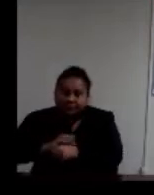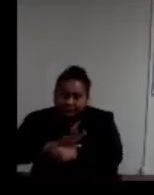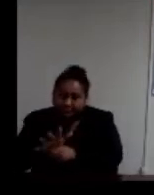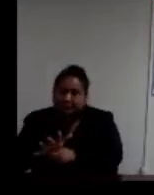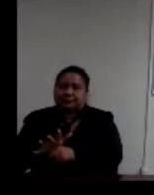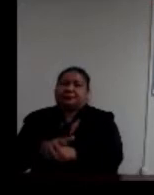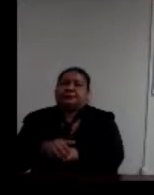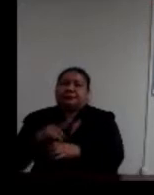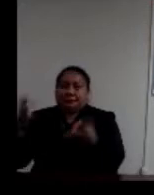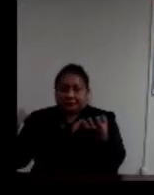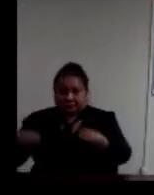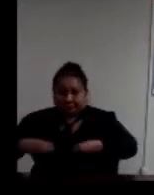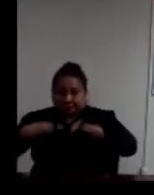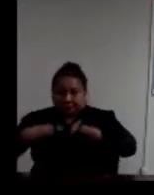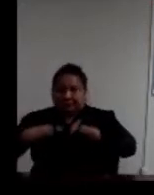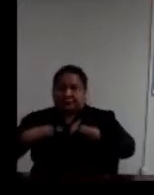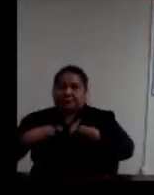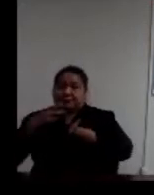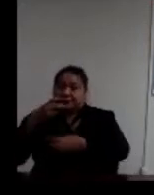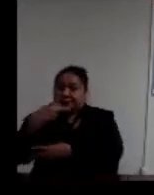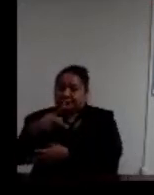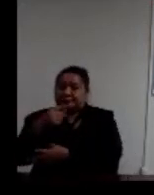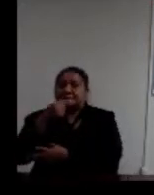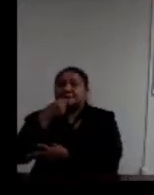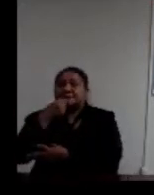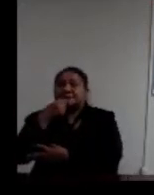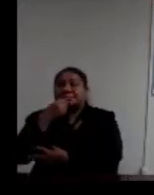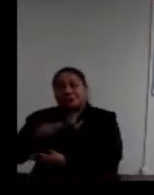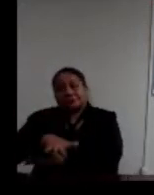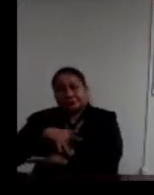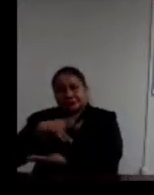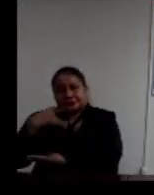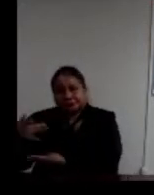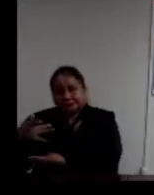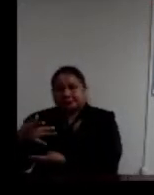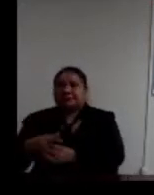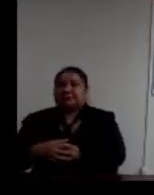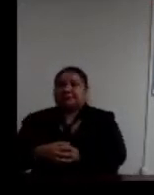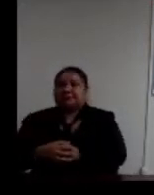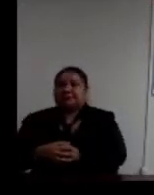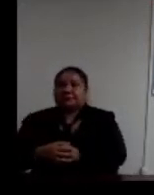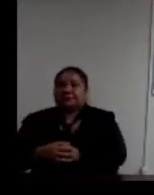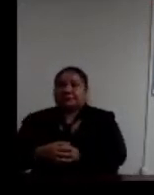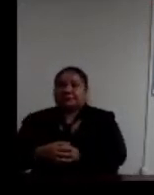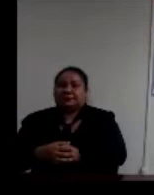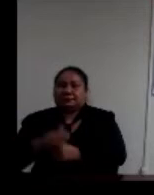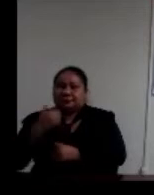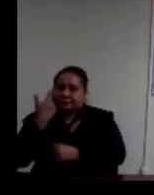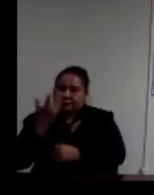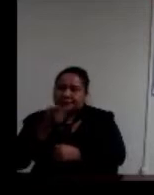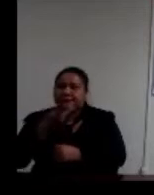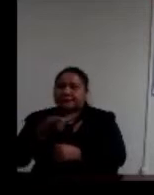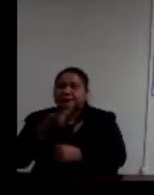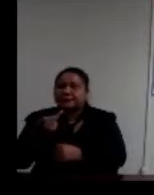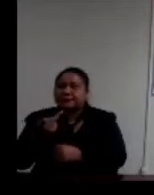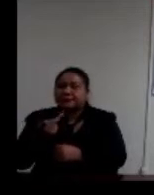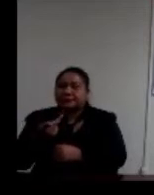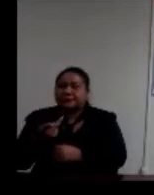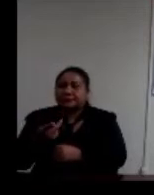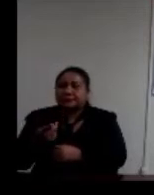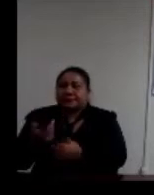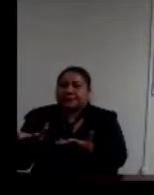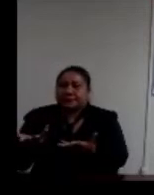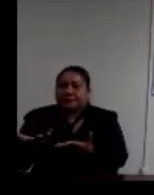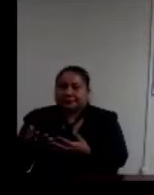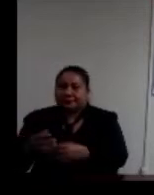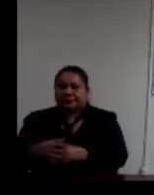ahorita de la pandemia, entonces ellos son muy sensibles. Entonces, en la cuestión, si él quiere hablar, como es muy impulsivo, hay